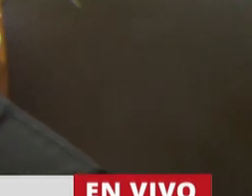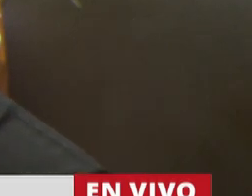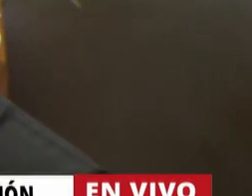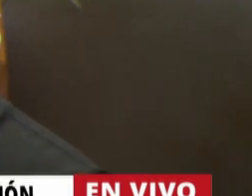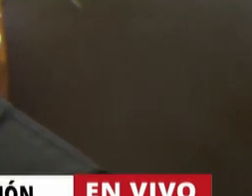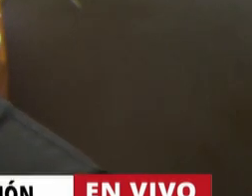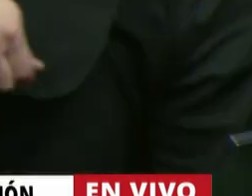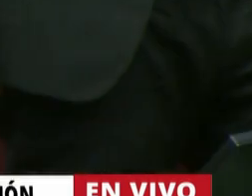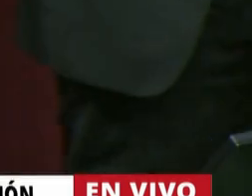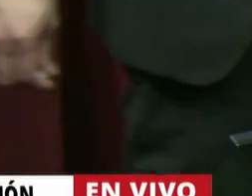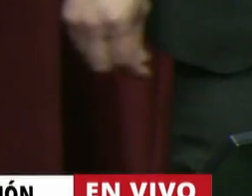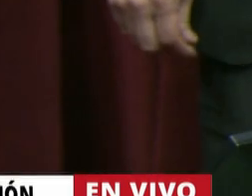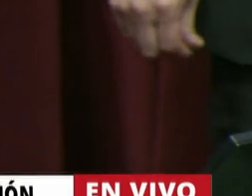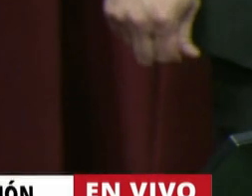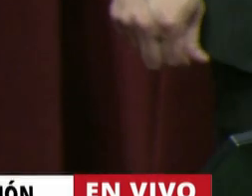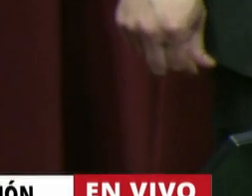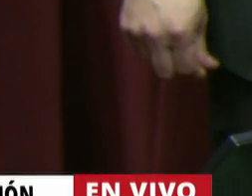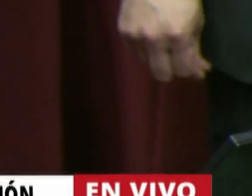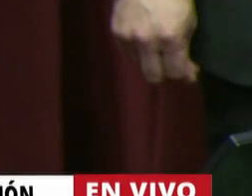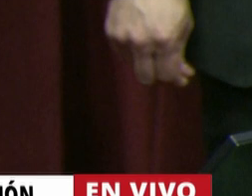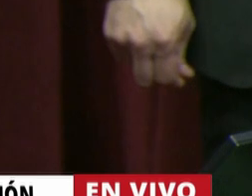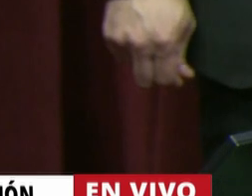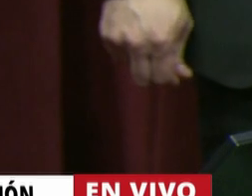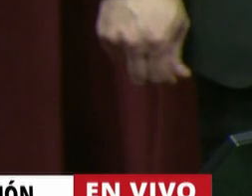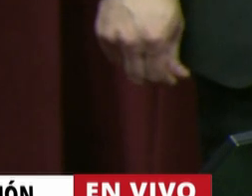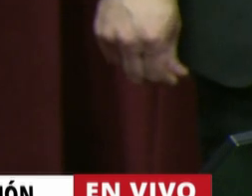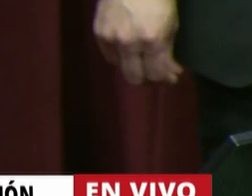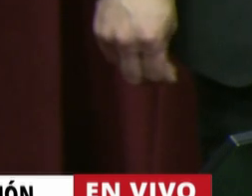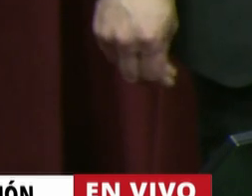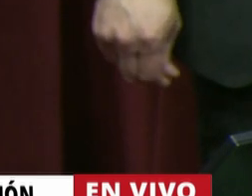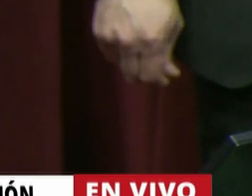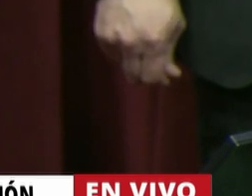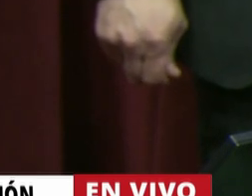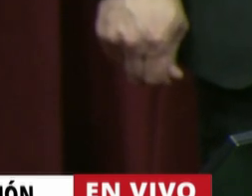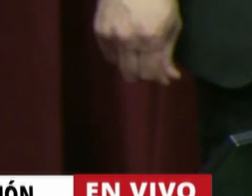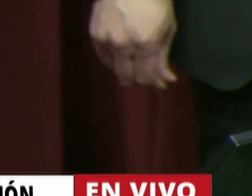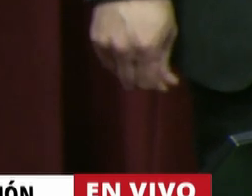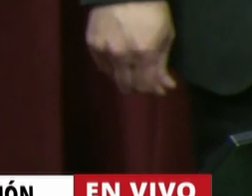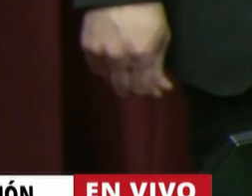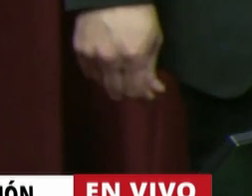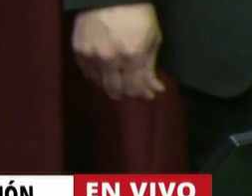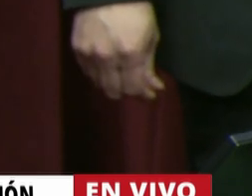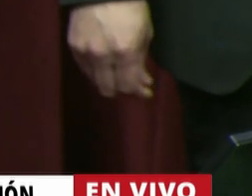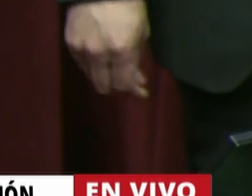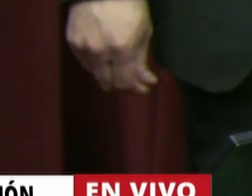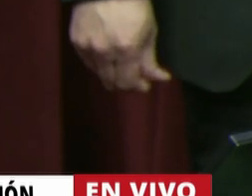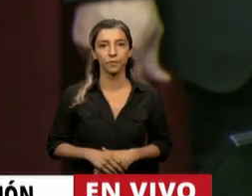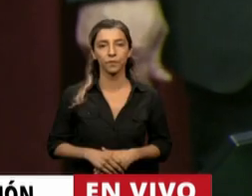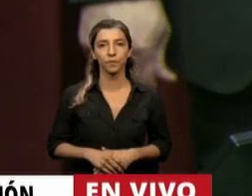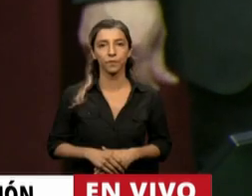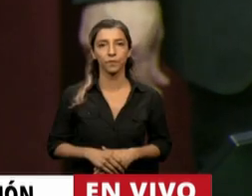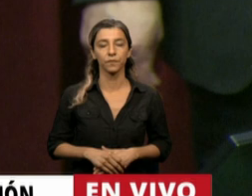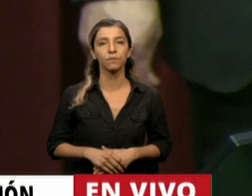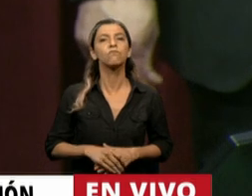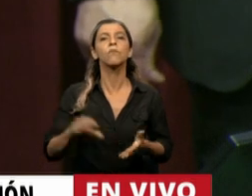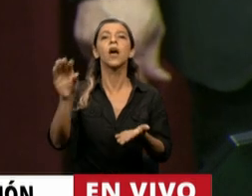hora tiene la palabra el diputado Juan Manuel pidió la Ah lo vi levantando la manito tiene la palabra